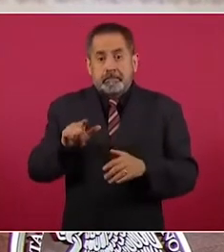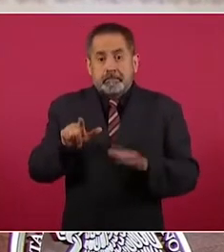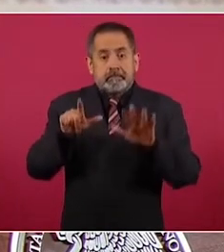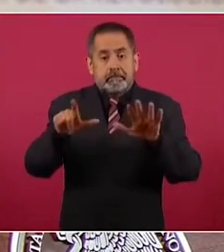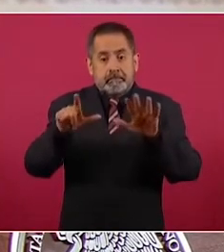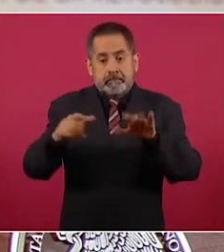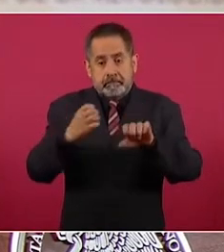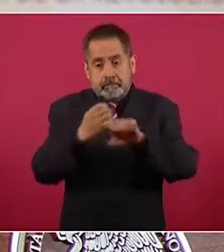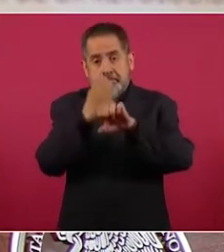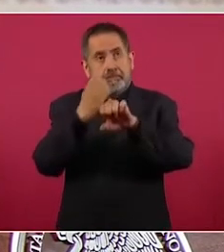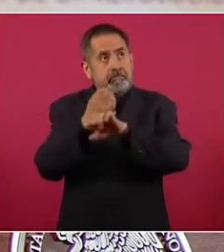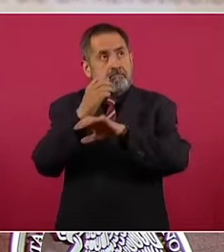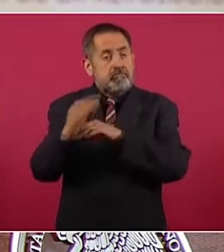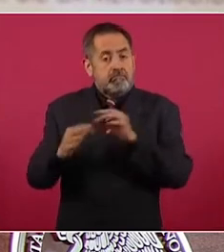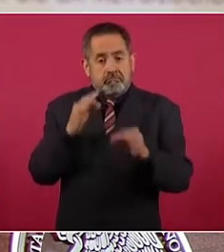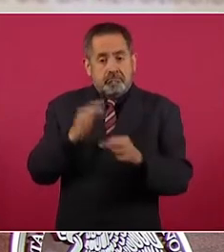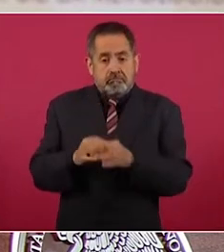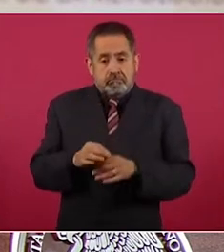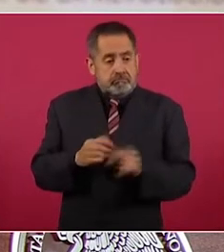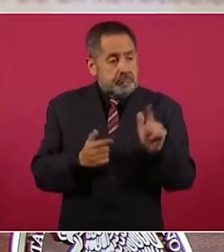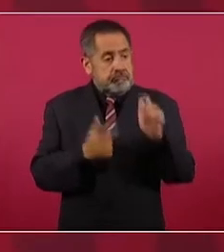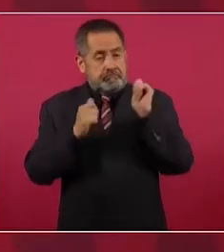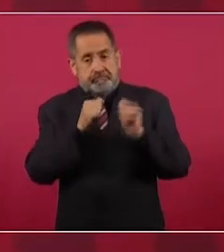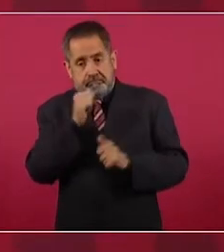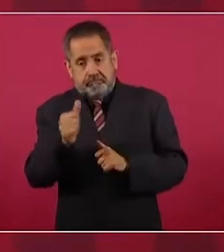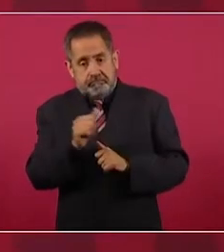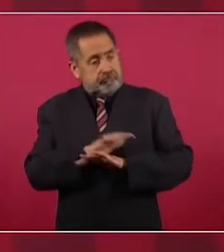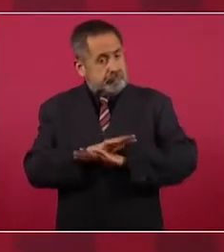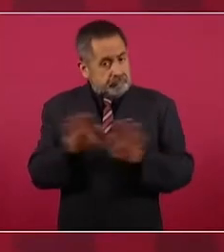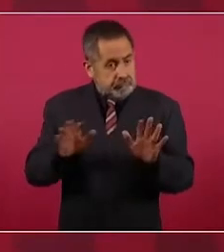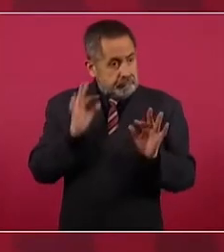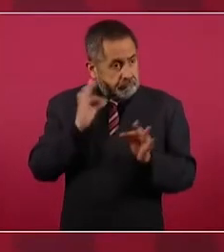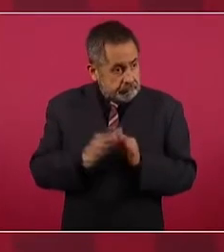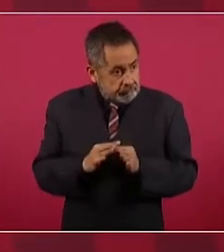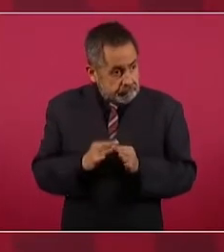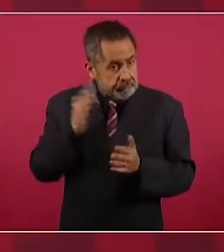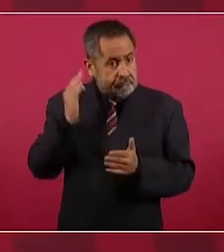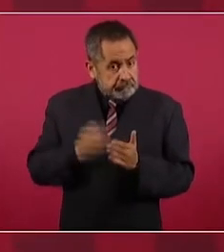entidades federativas donde ya no se cobra, pues